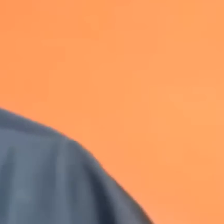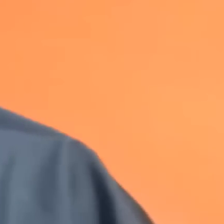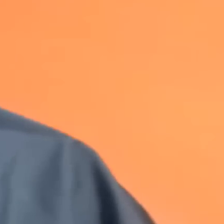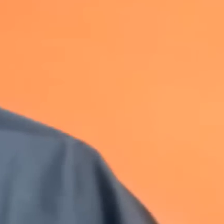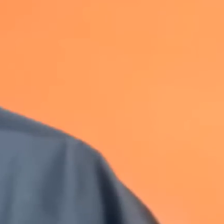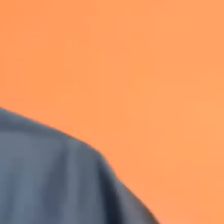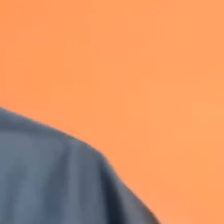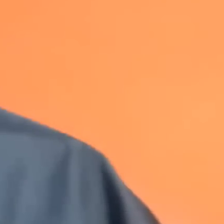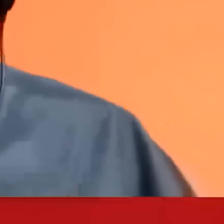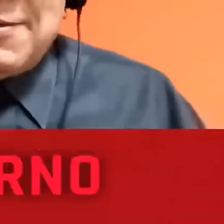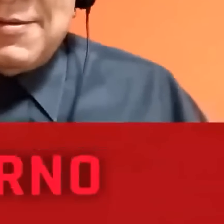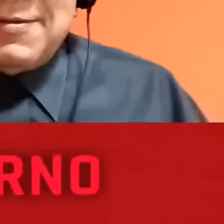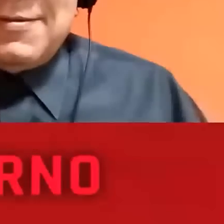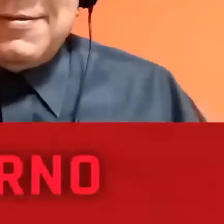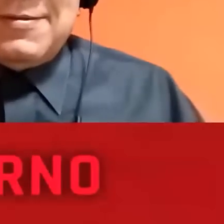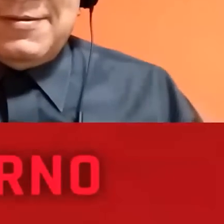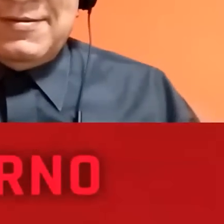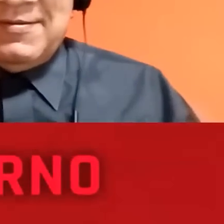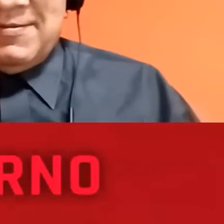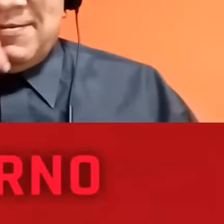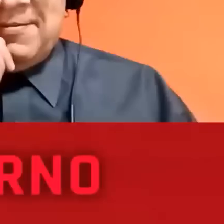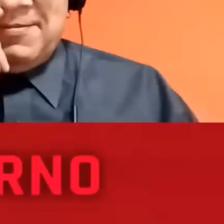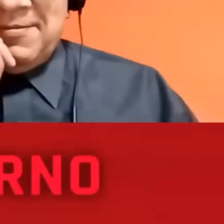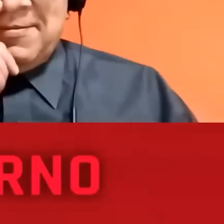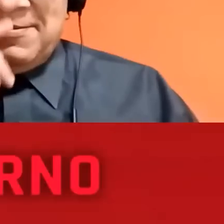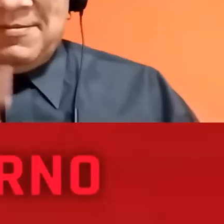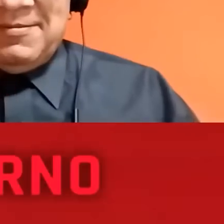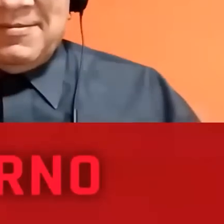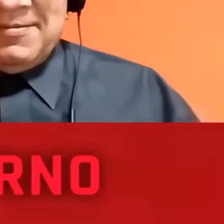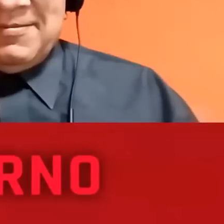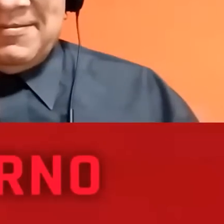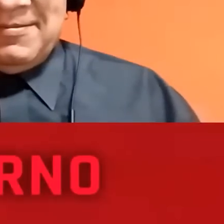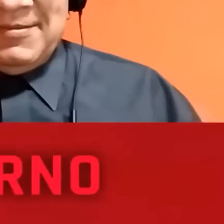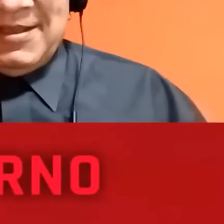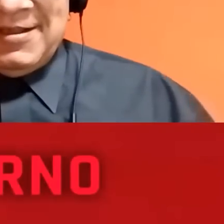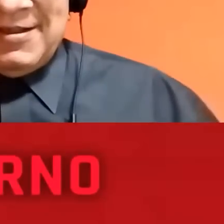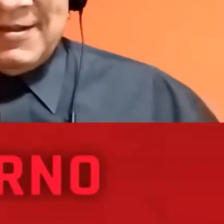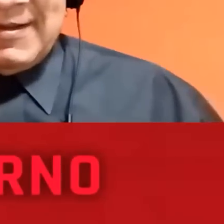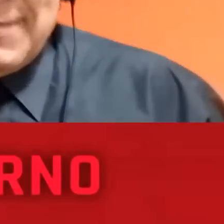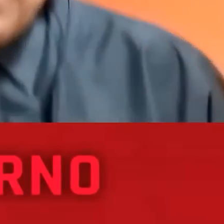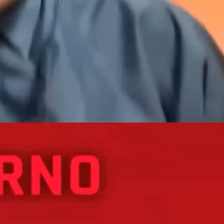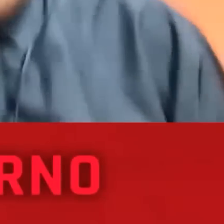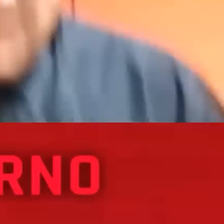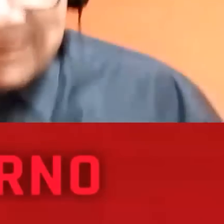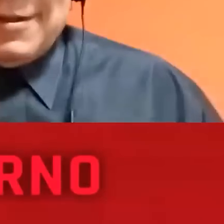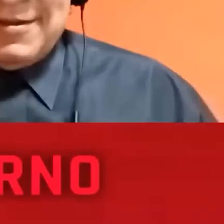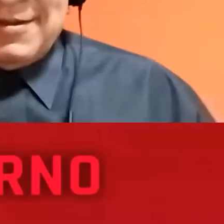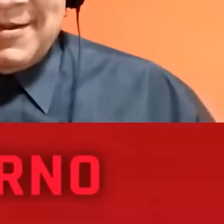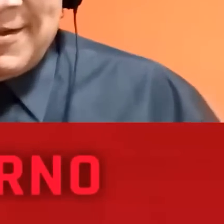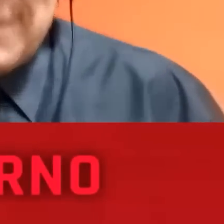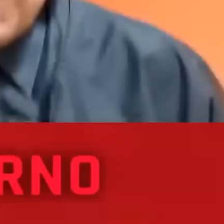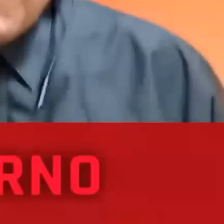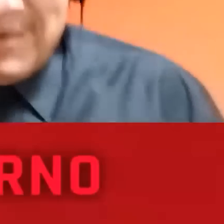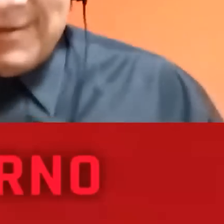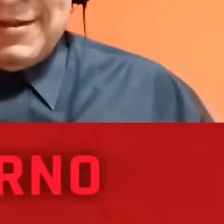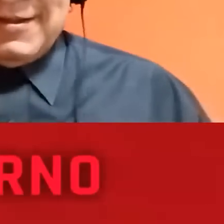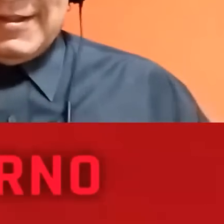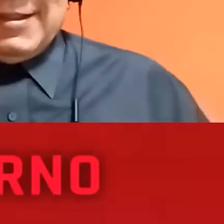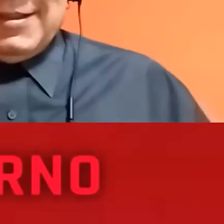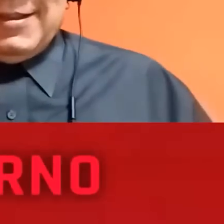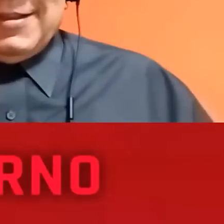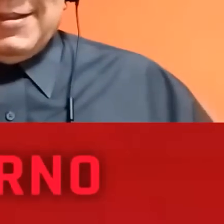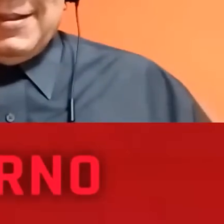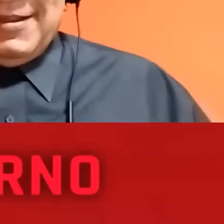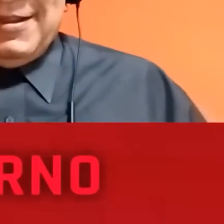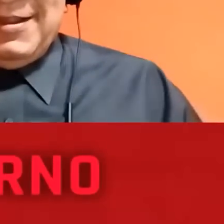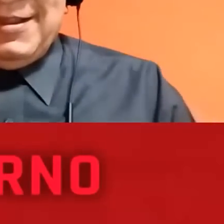eso, Jaime. Oye, Paco, qué ingenuo me vi con esa pregunta de que si acaso pueden saltar lastre